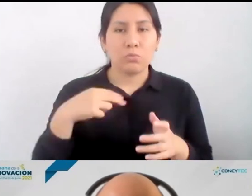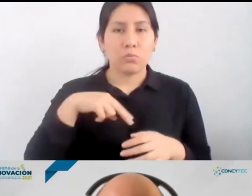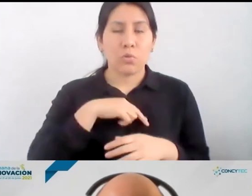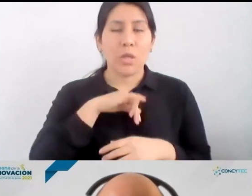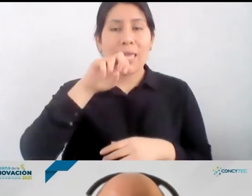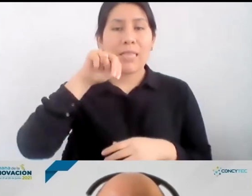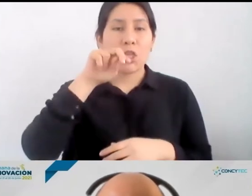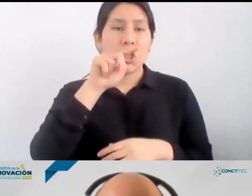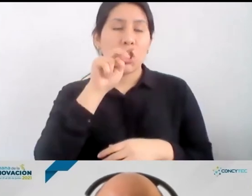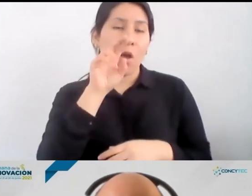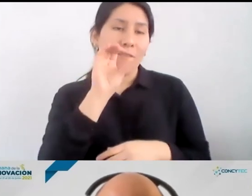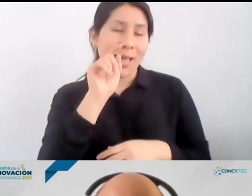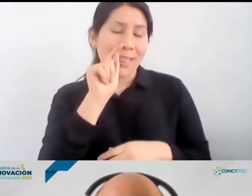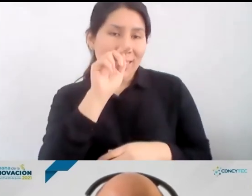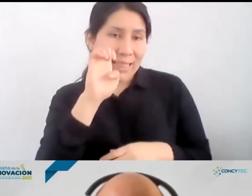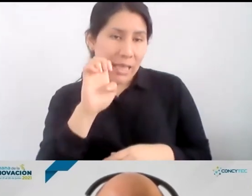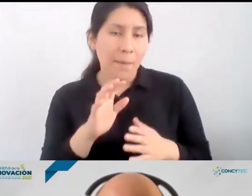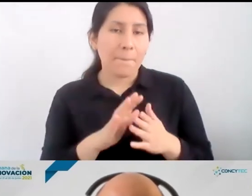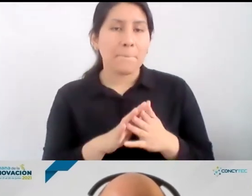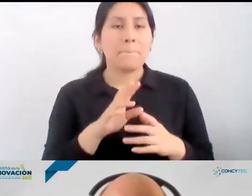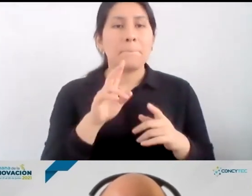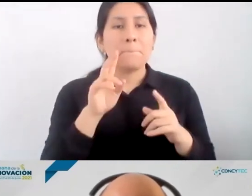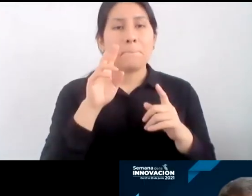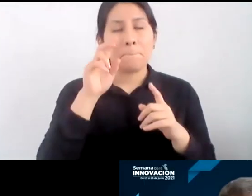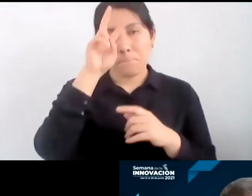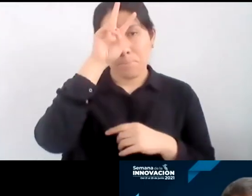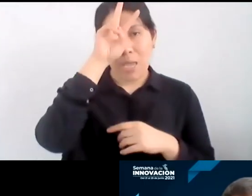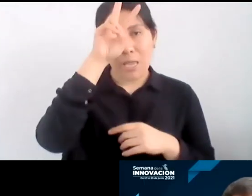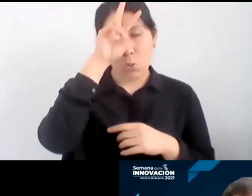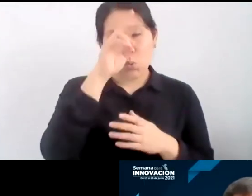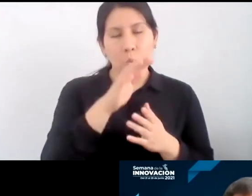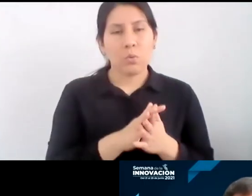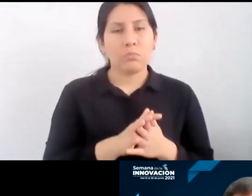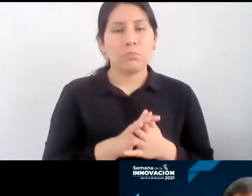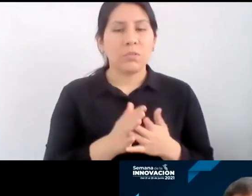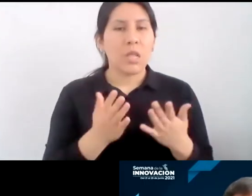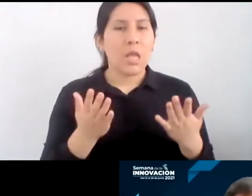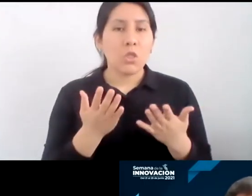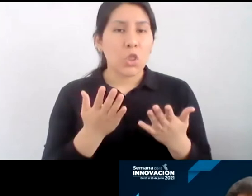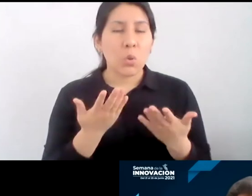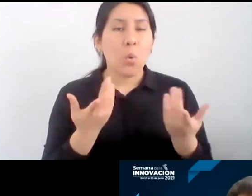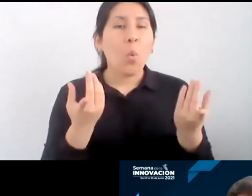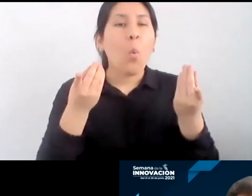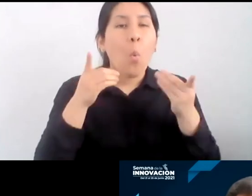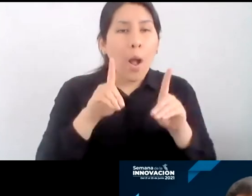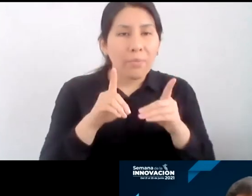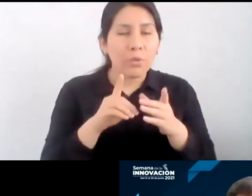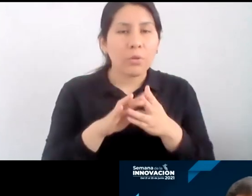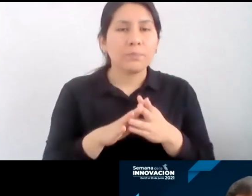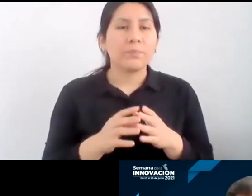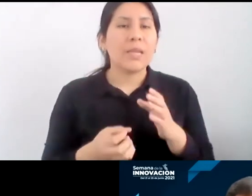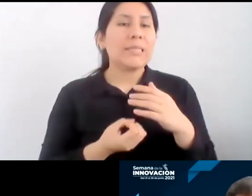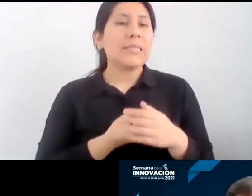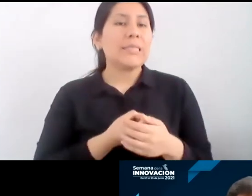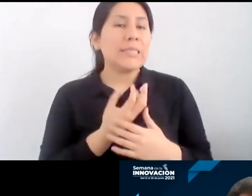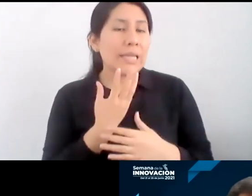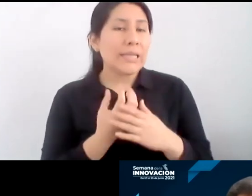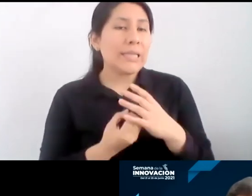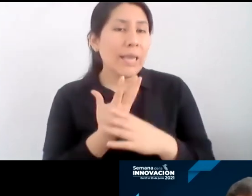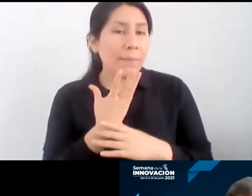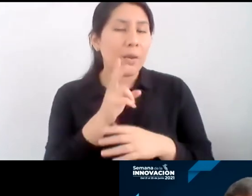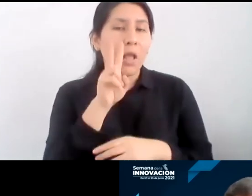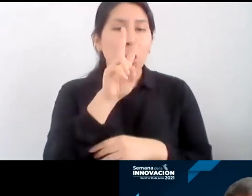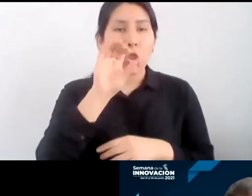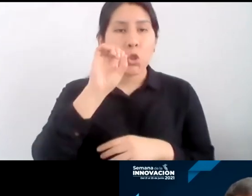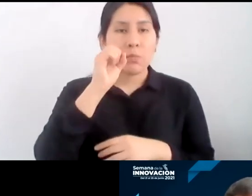desde septiembre del 2018. Es importante comentar que esta